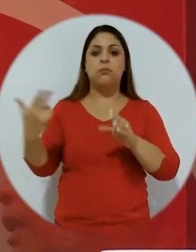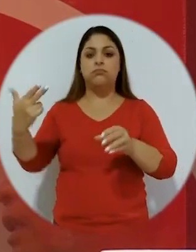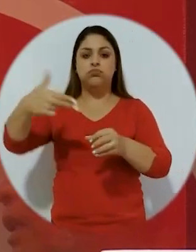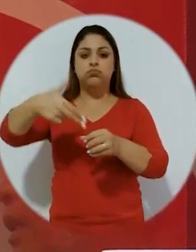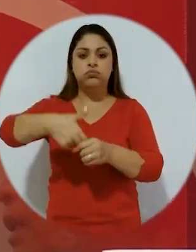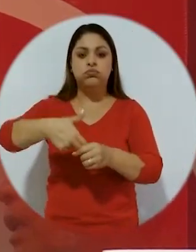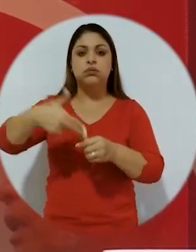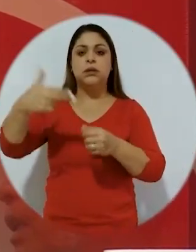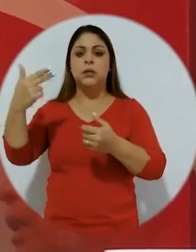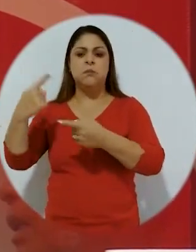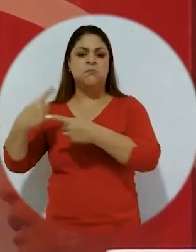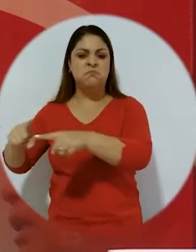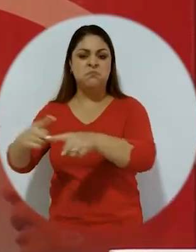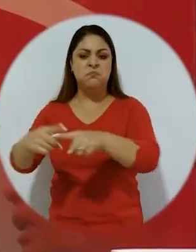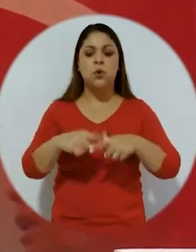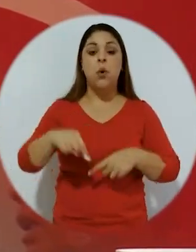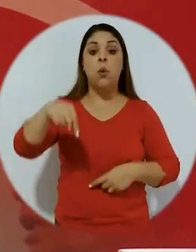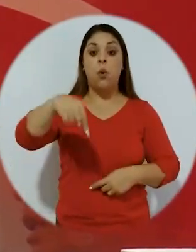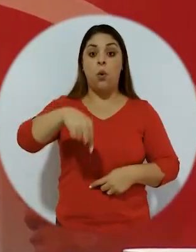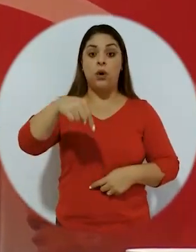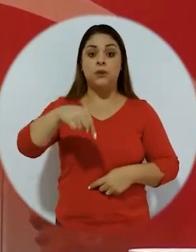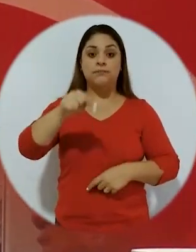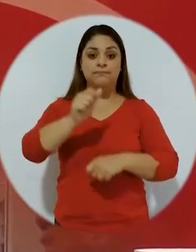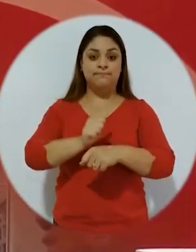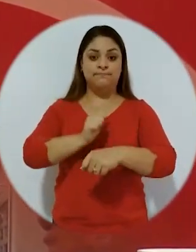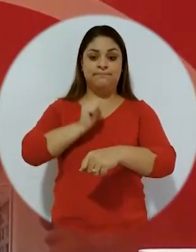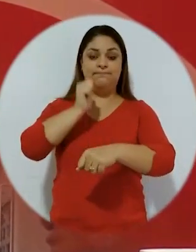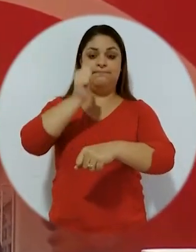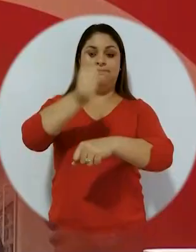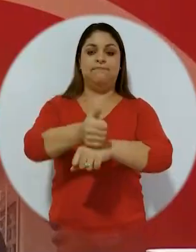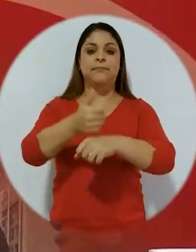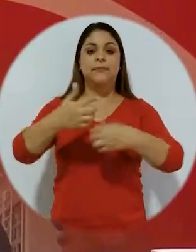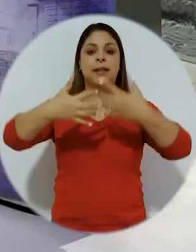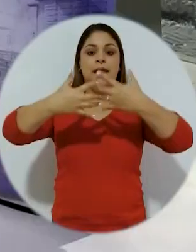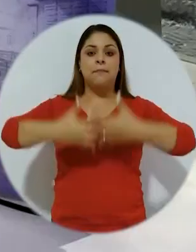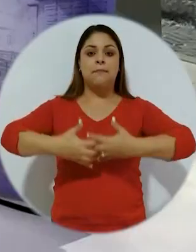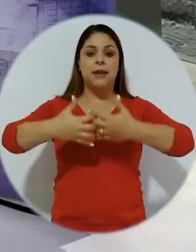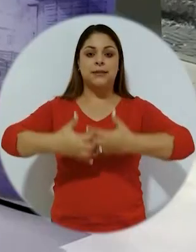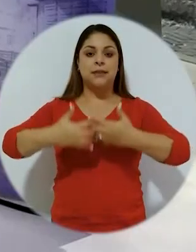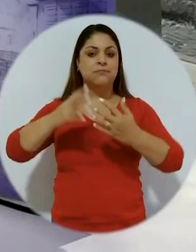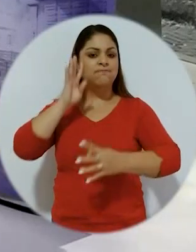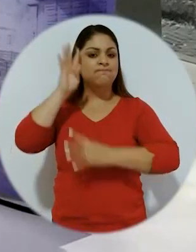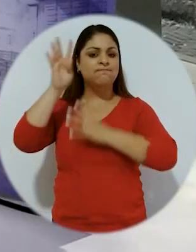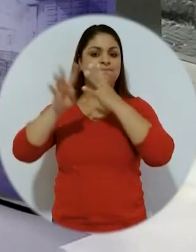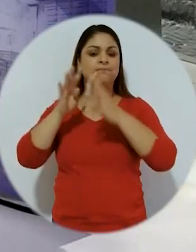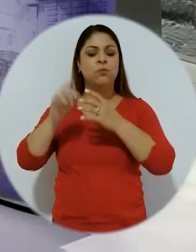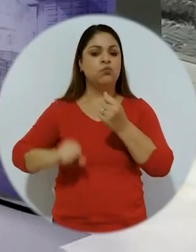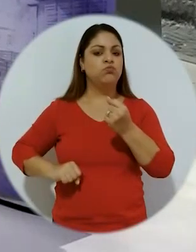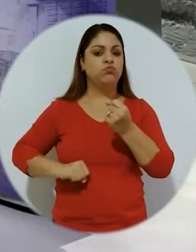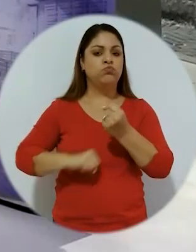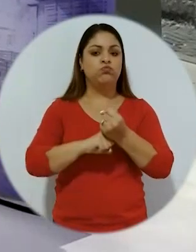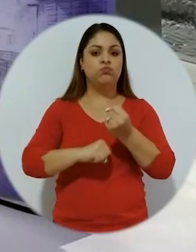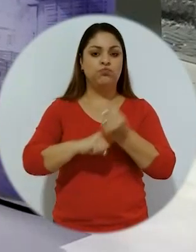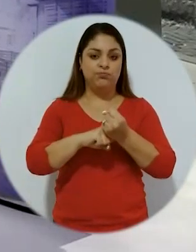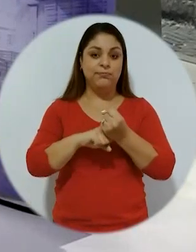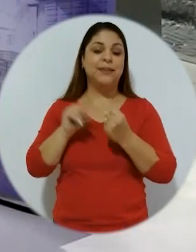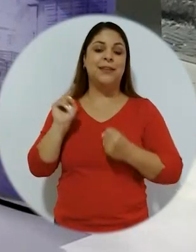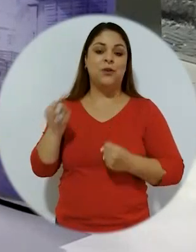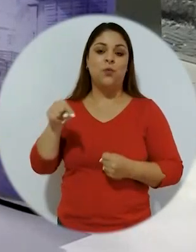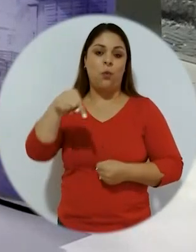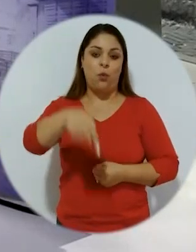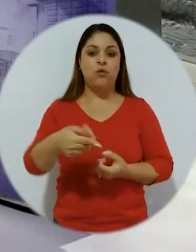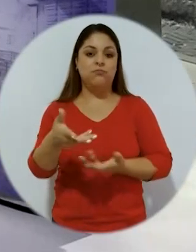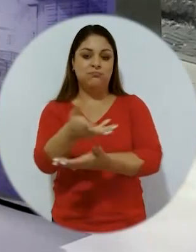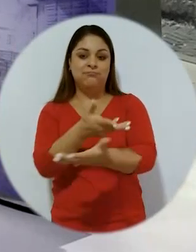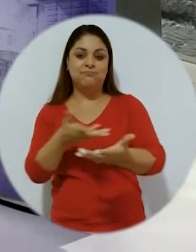que hoy nos convoca, que son los bioemprendimientos, los que nos permiten hacer empresas innovadoras sostenibles. Qué